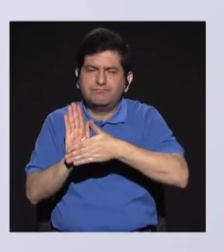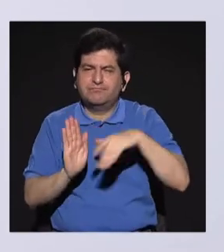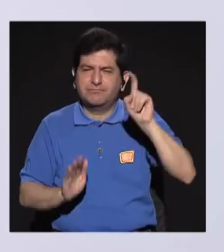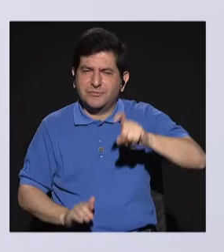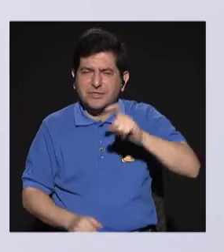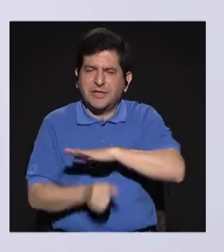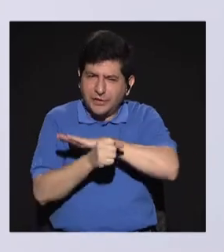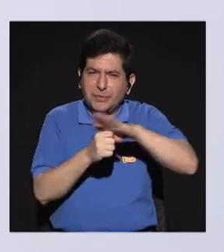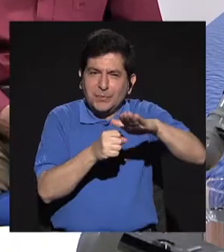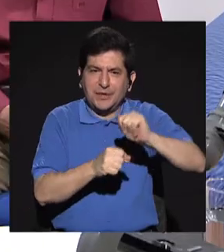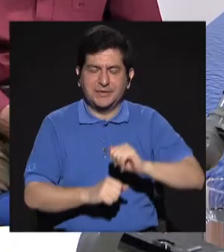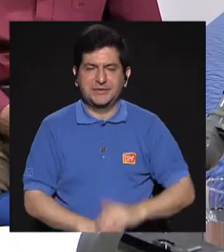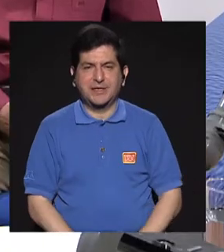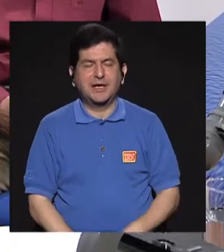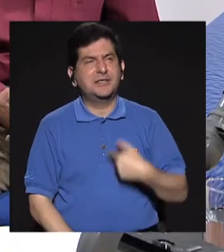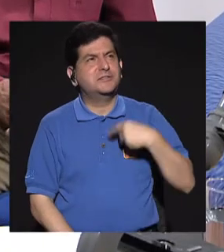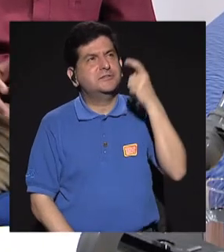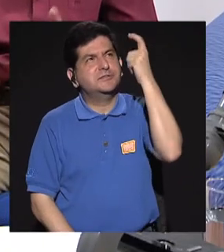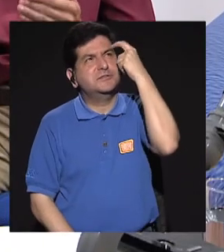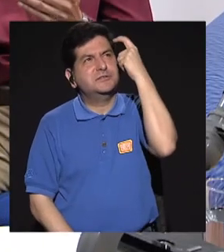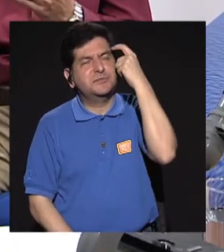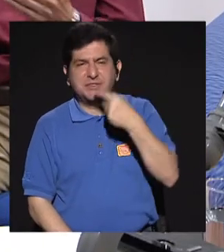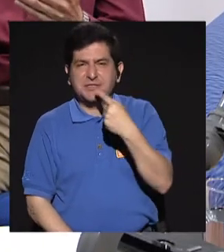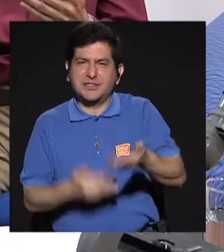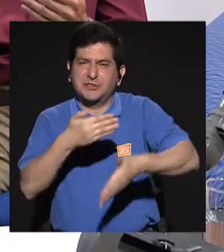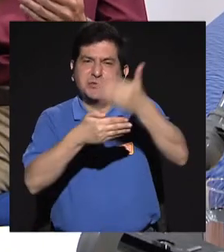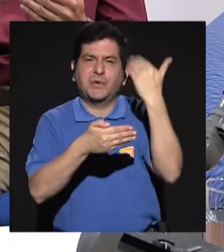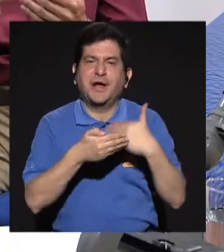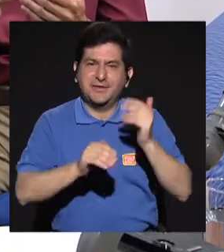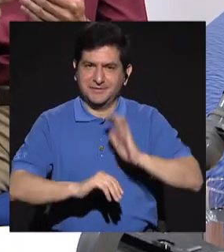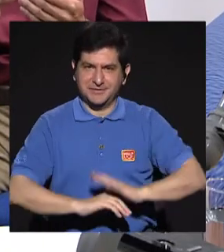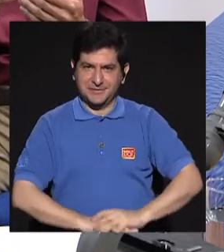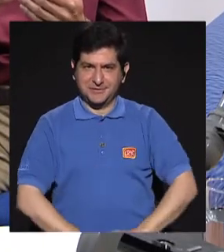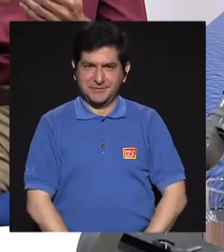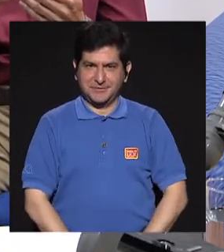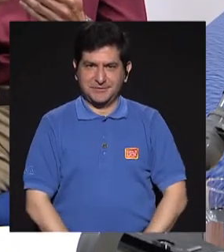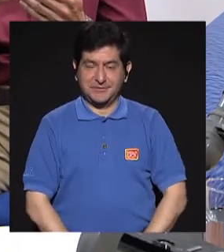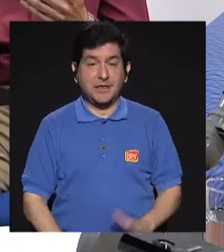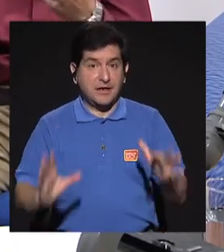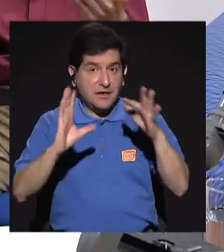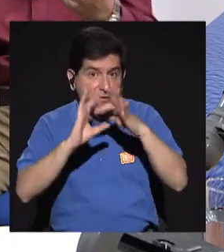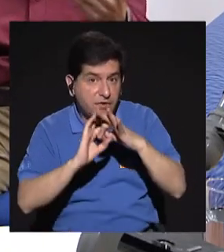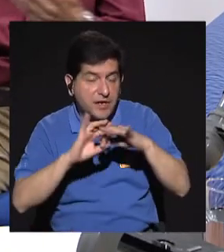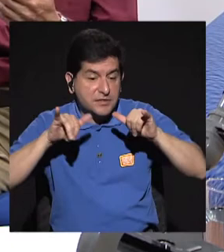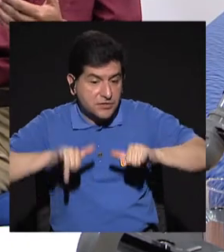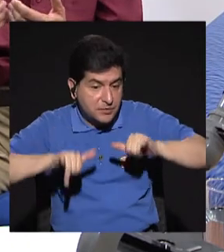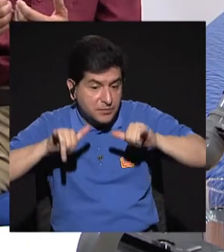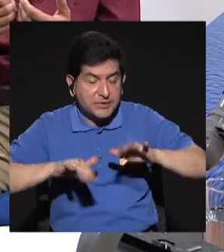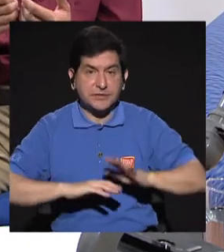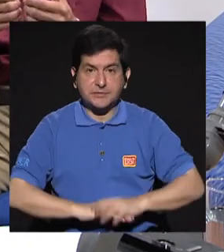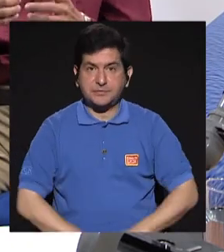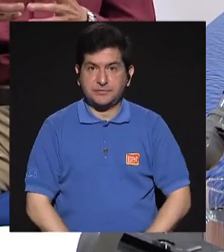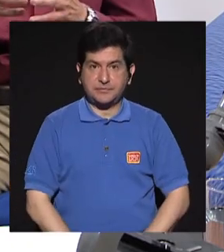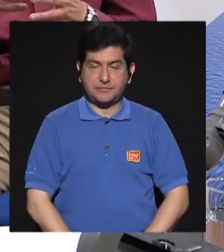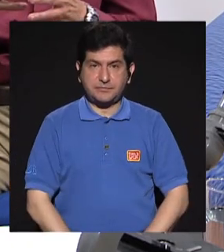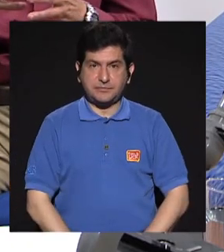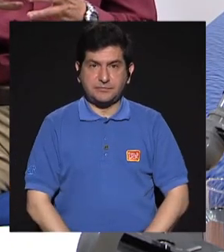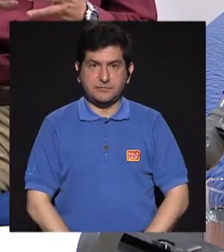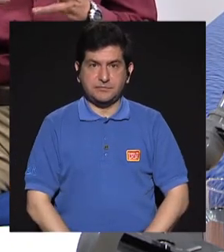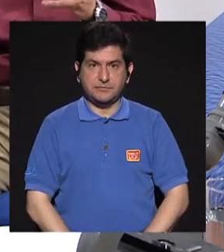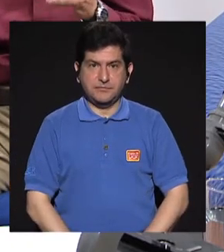completa posible no me queda pensando lo que dijimos anteriormente de la relacionada con conservación